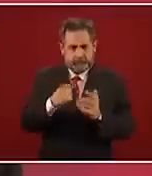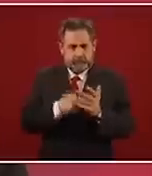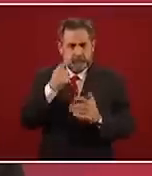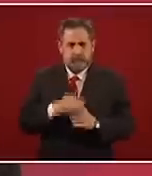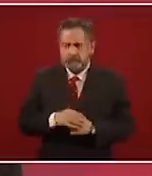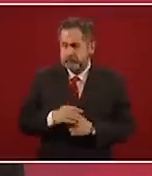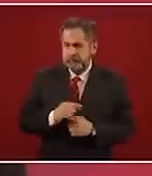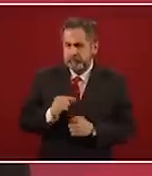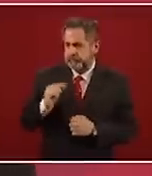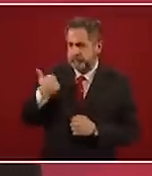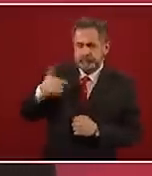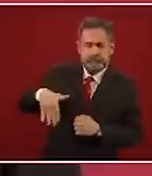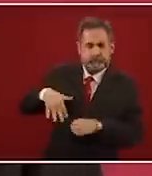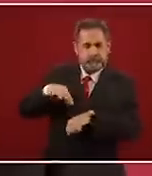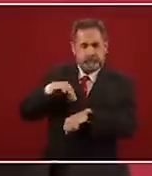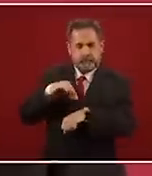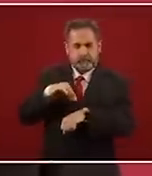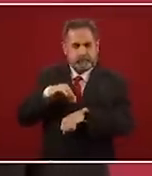acaba de decir el doctor